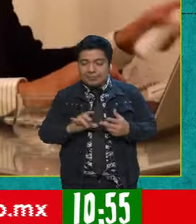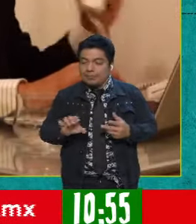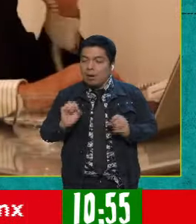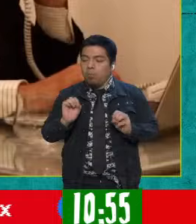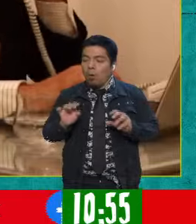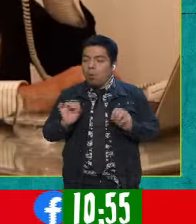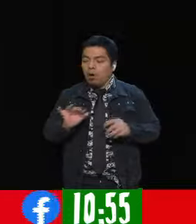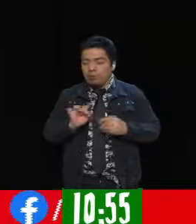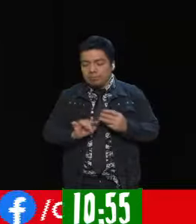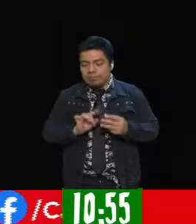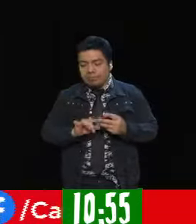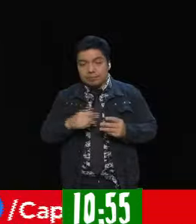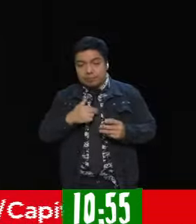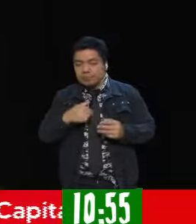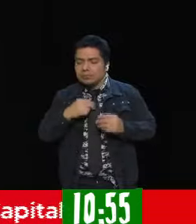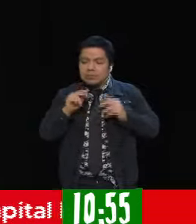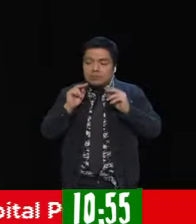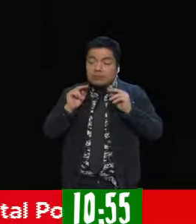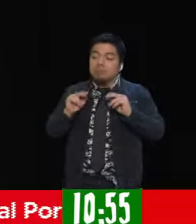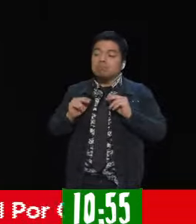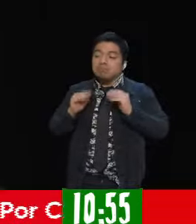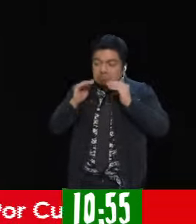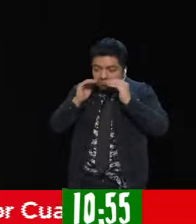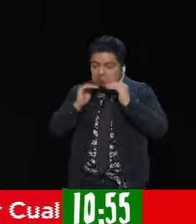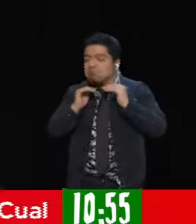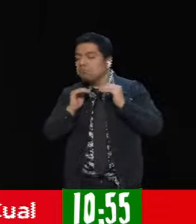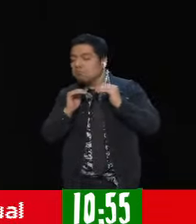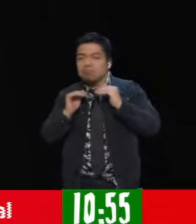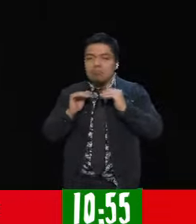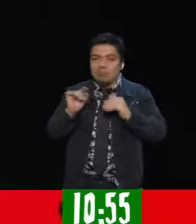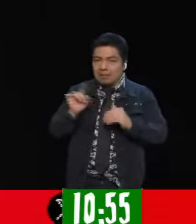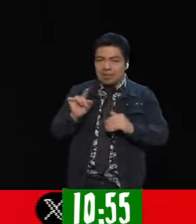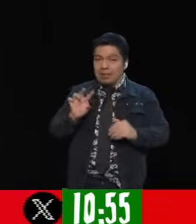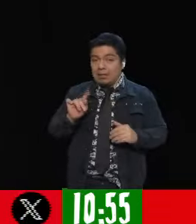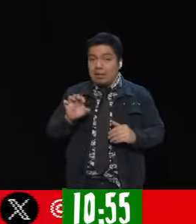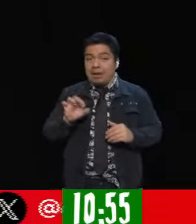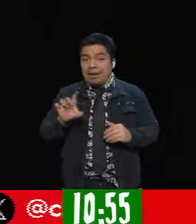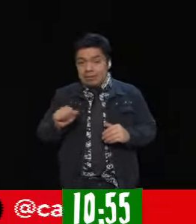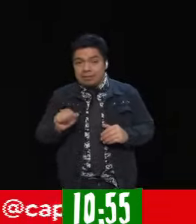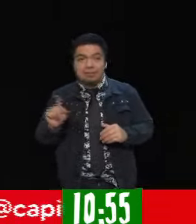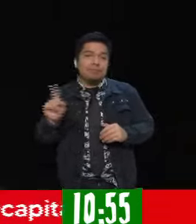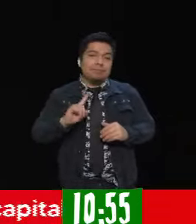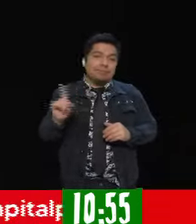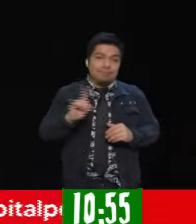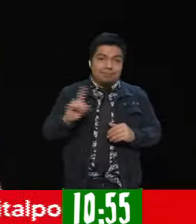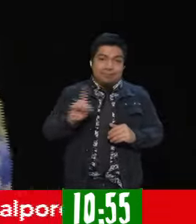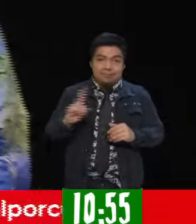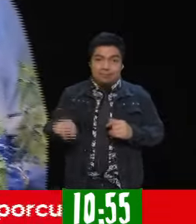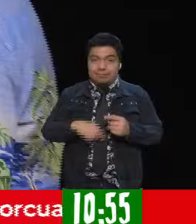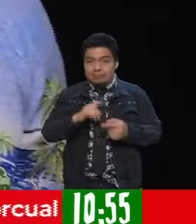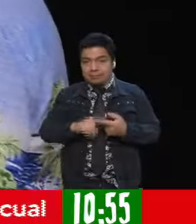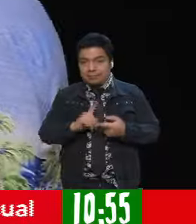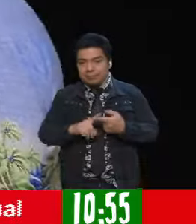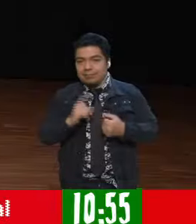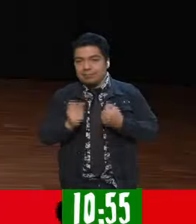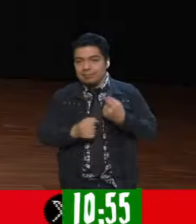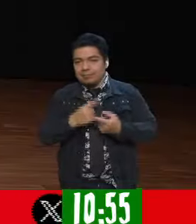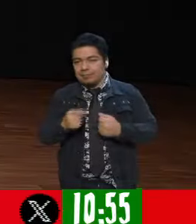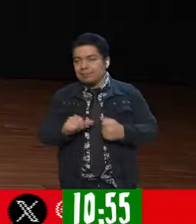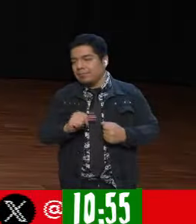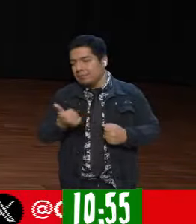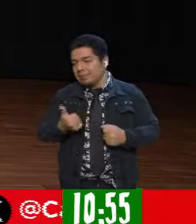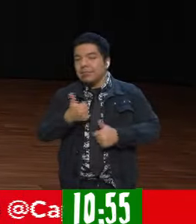y nosotros nos asomábamos. No, eso no. Eso no fue en Tepalcates, ¿verdad que no pasó en Tepalcates? Y ahí estaban hasta tocando tu estéreo. Eso pasó en la